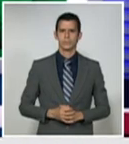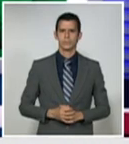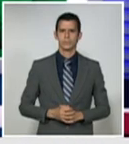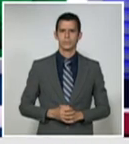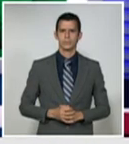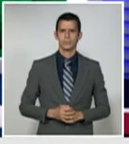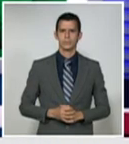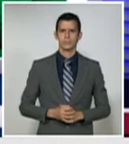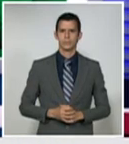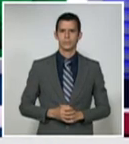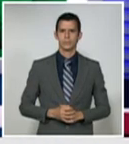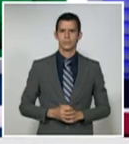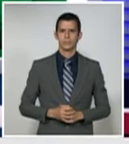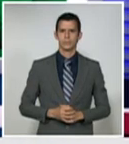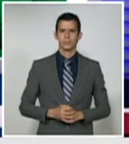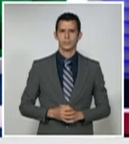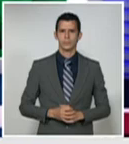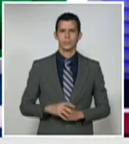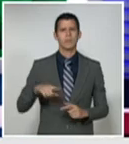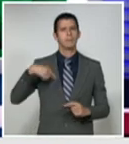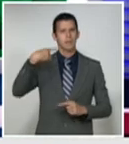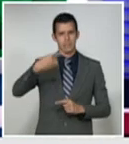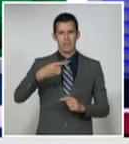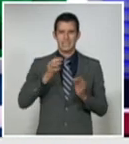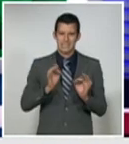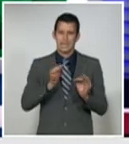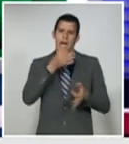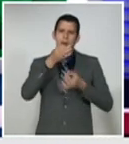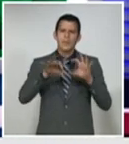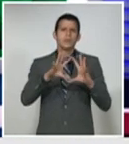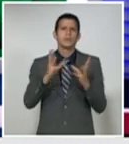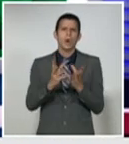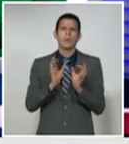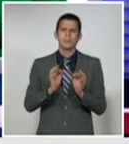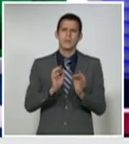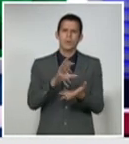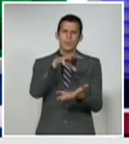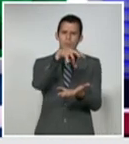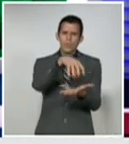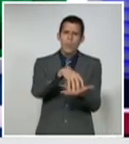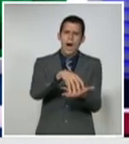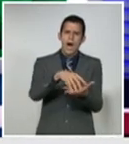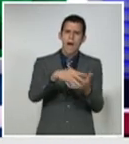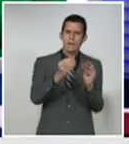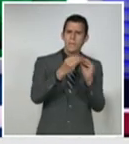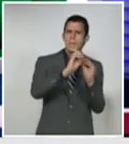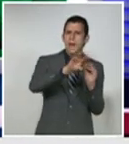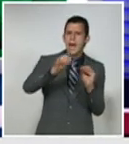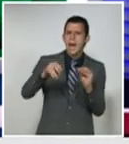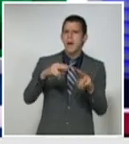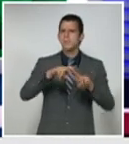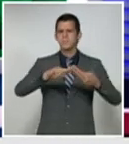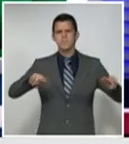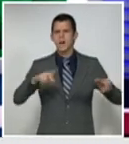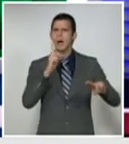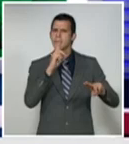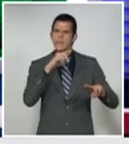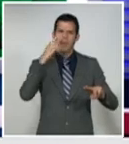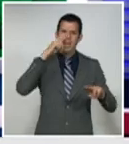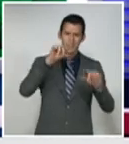provincia. Mañana explicaremos esto porque también se ha ido complejizando en el país. En